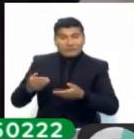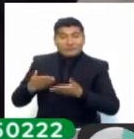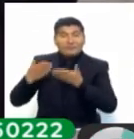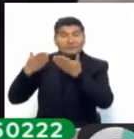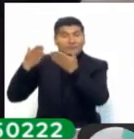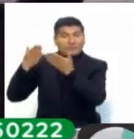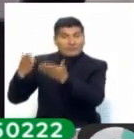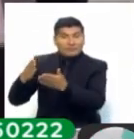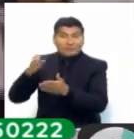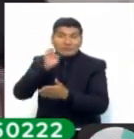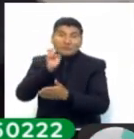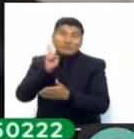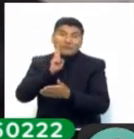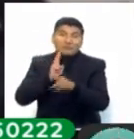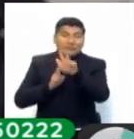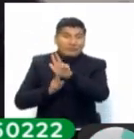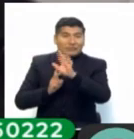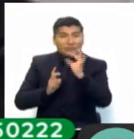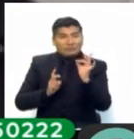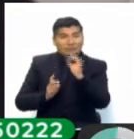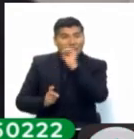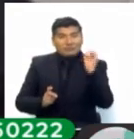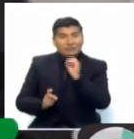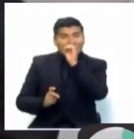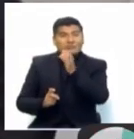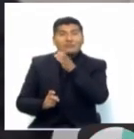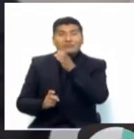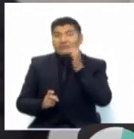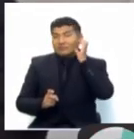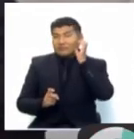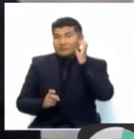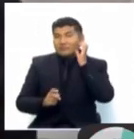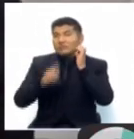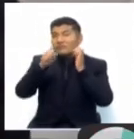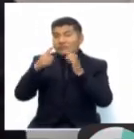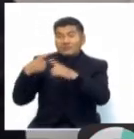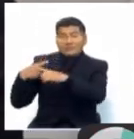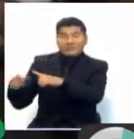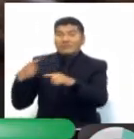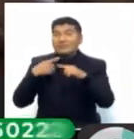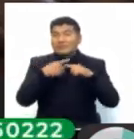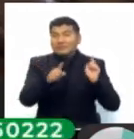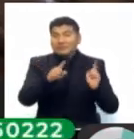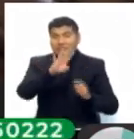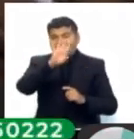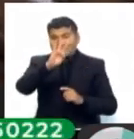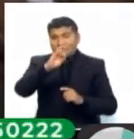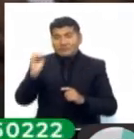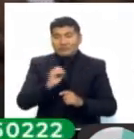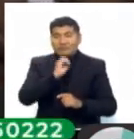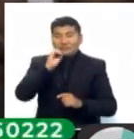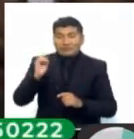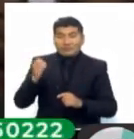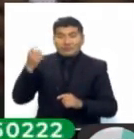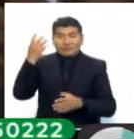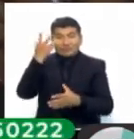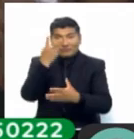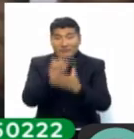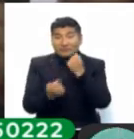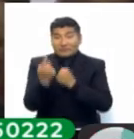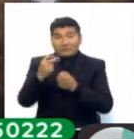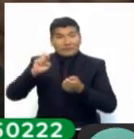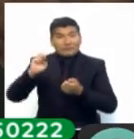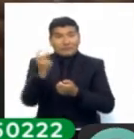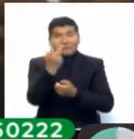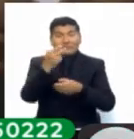Evo Morales y 38% para Carlos Mesa, es decir, una diferencia del 7% que obligaría a ambos a ir a una